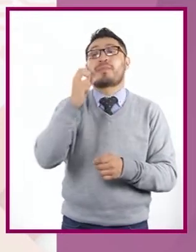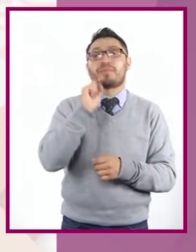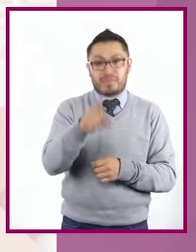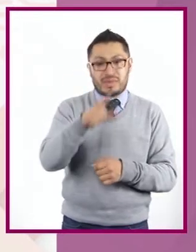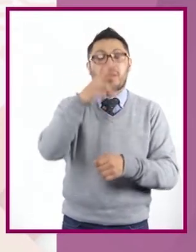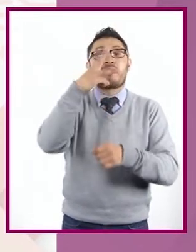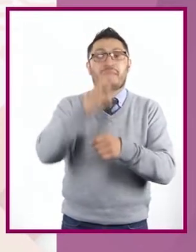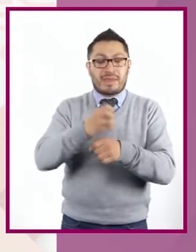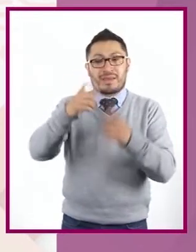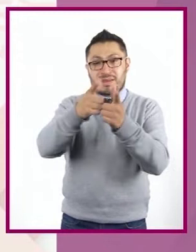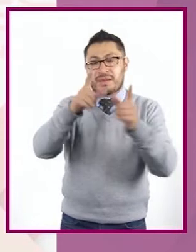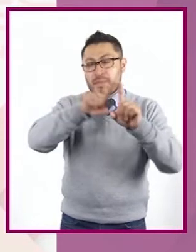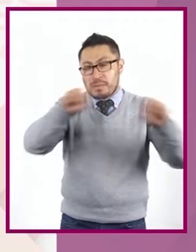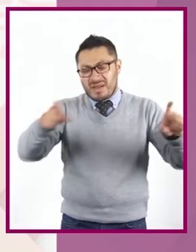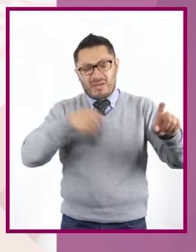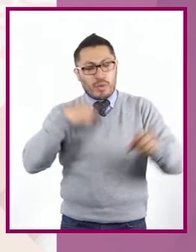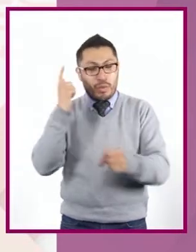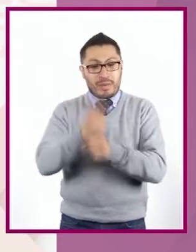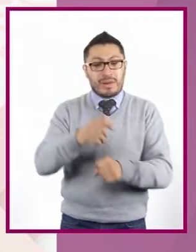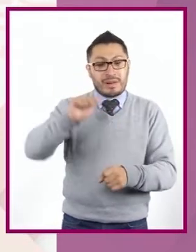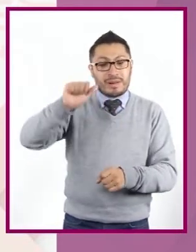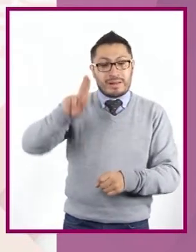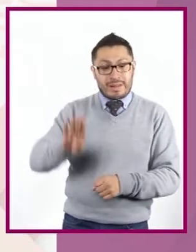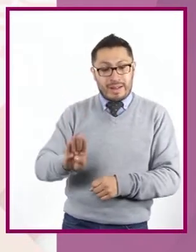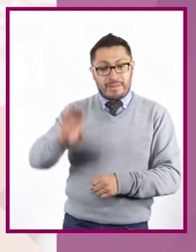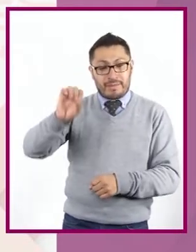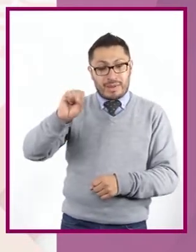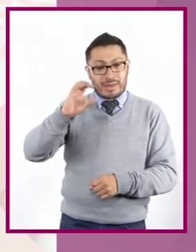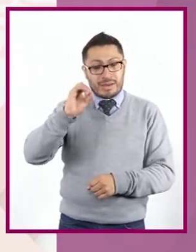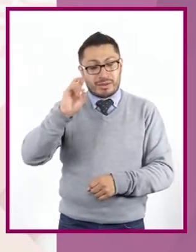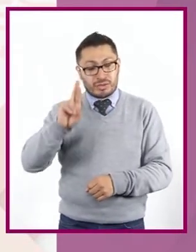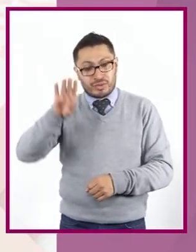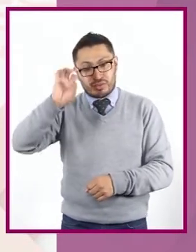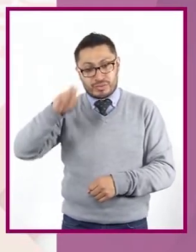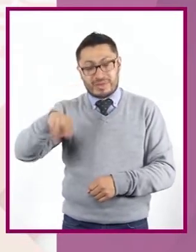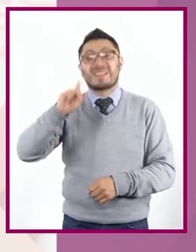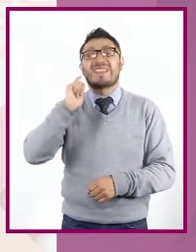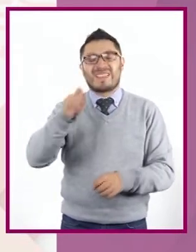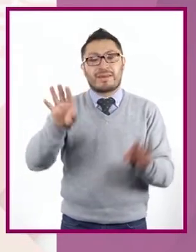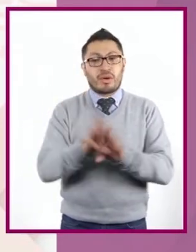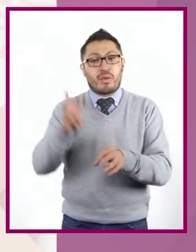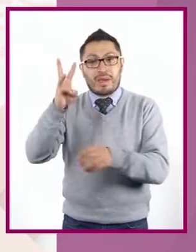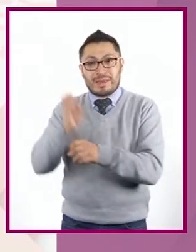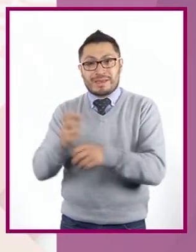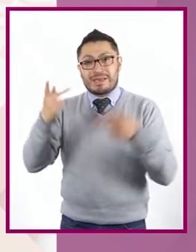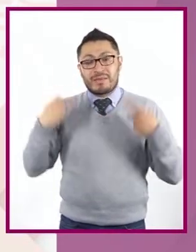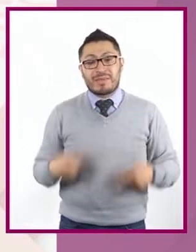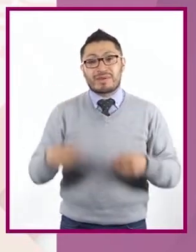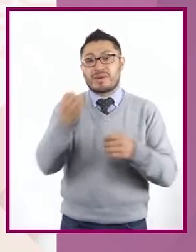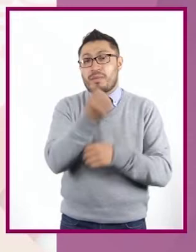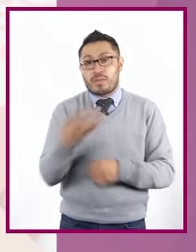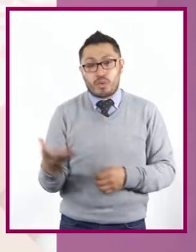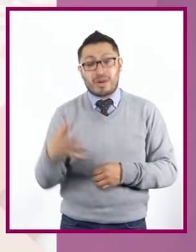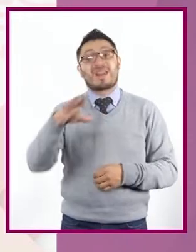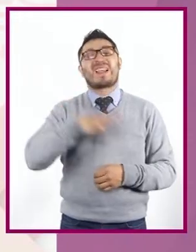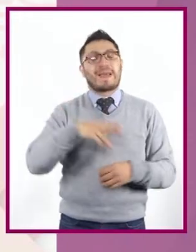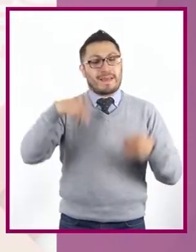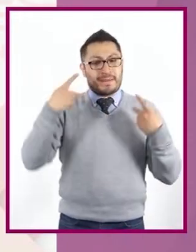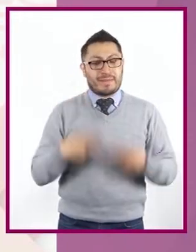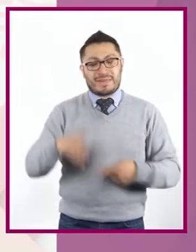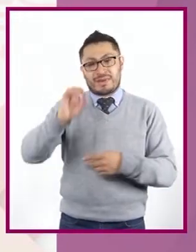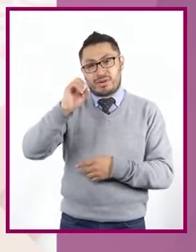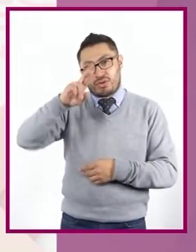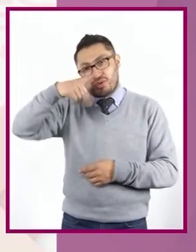párrafo identifico que es absorben, que refiere a la tercera persona del plural y se refiere a los organismos que estudia